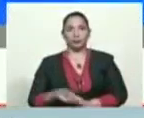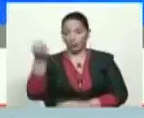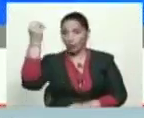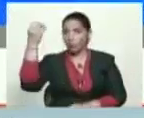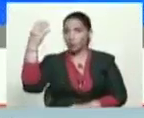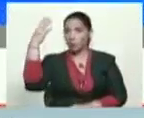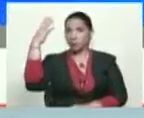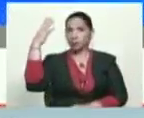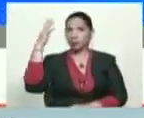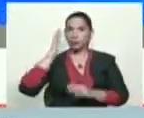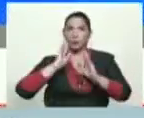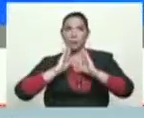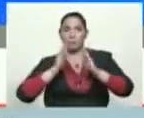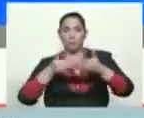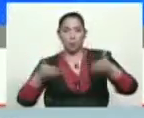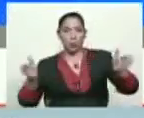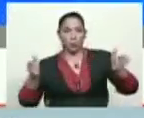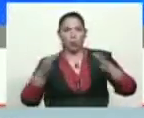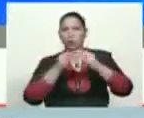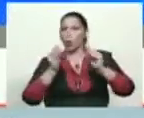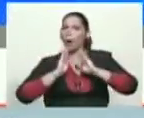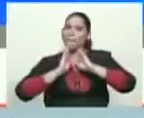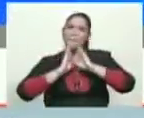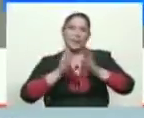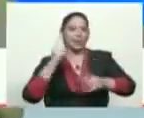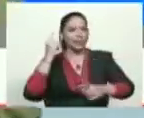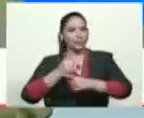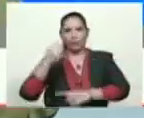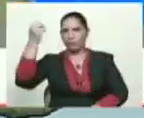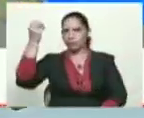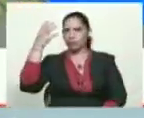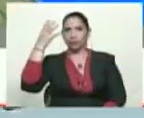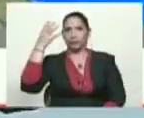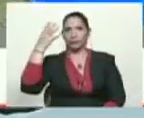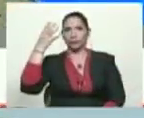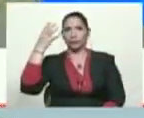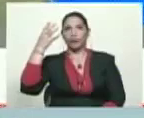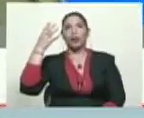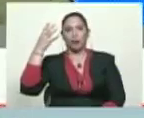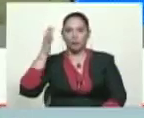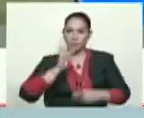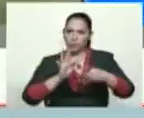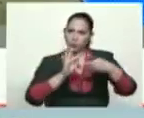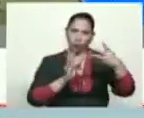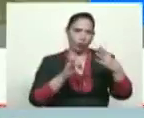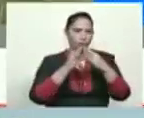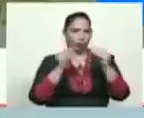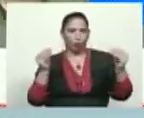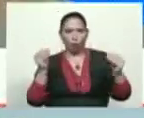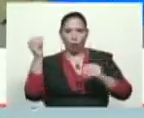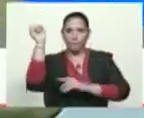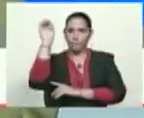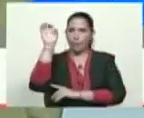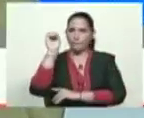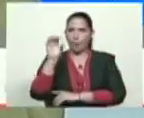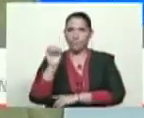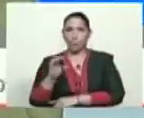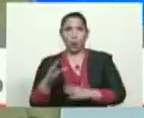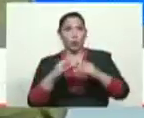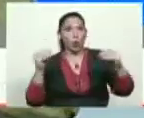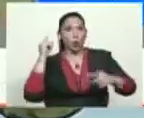pública todas las avenidas y barrios tienen que estar iluminados para que funcionen todos los semáforos todos